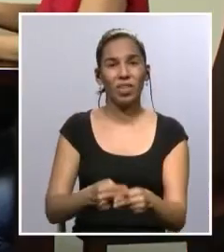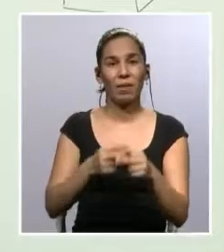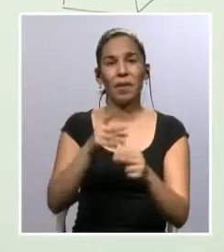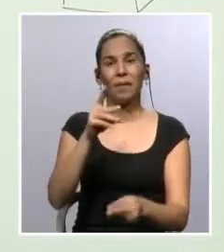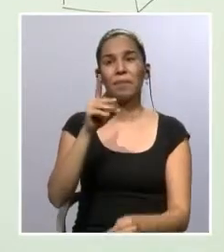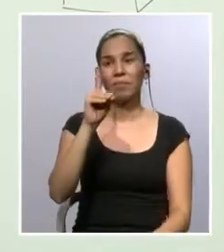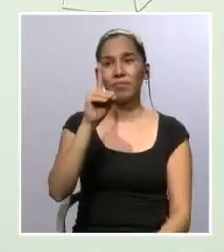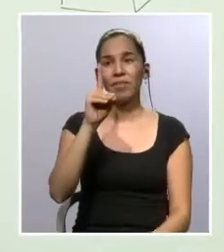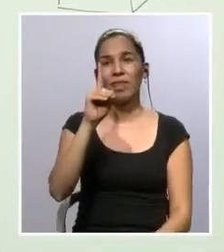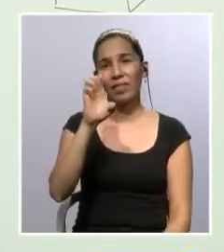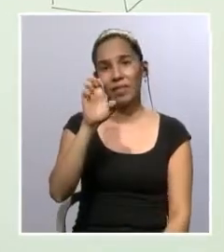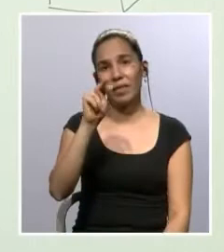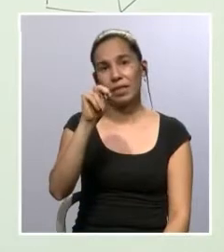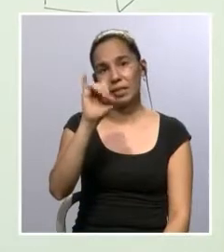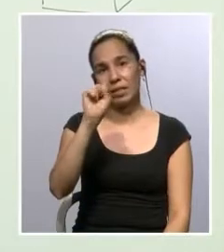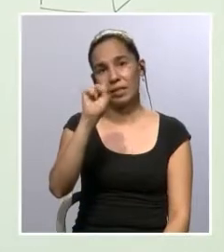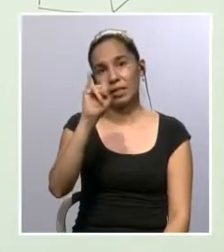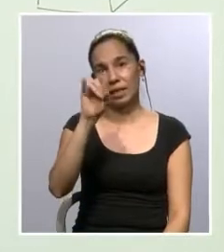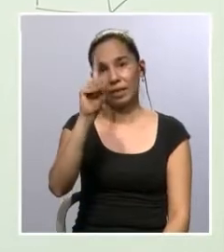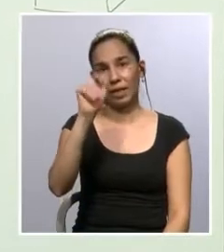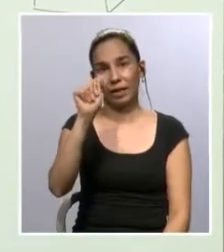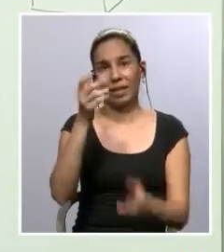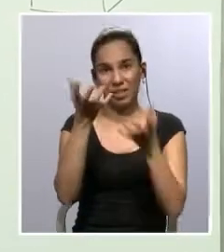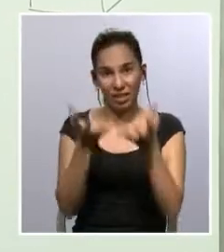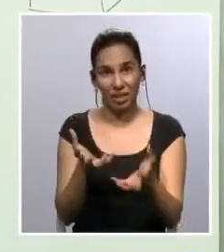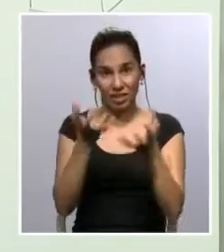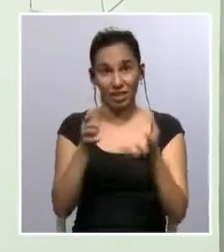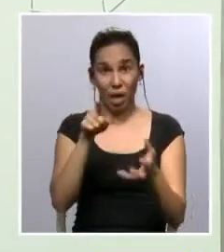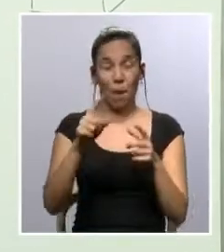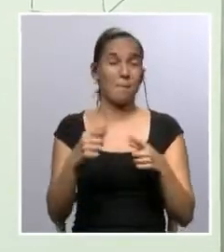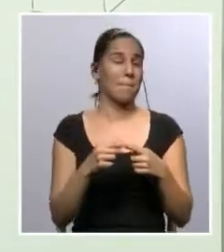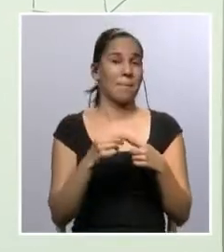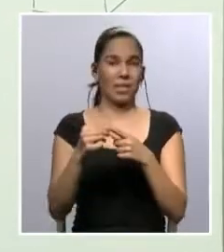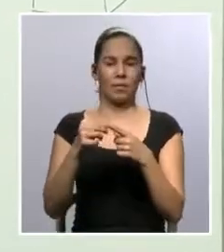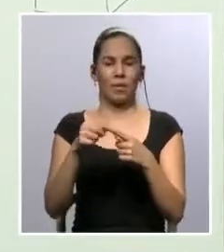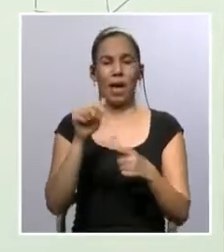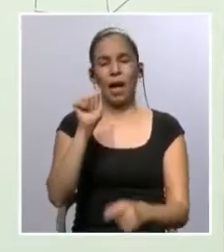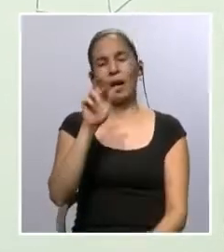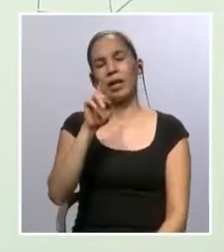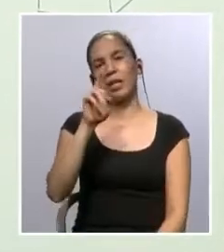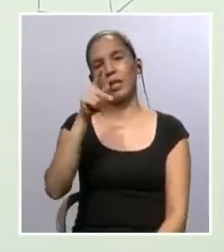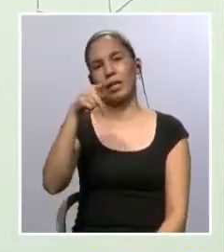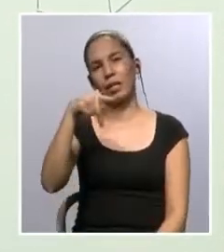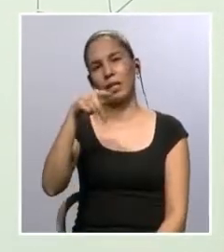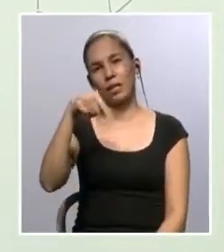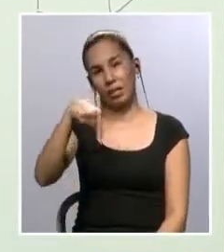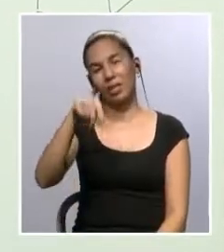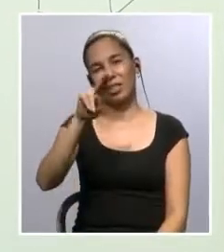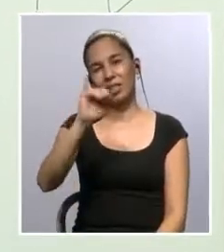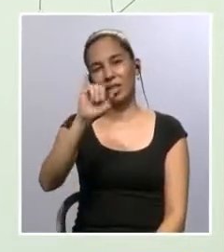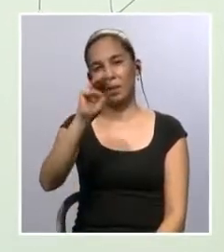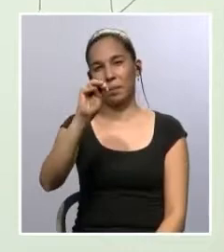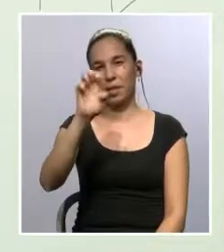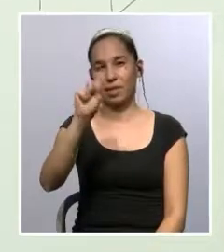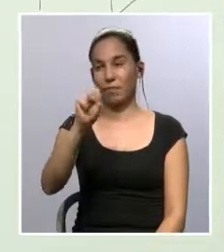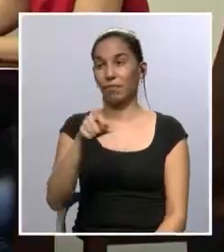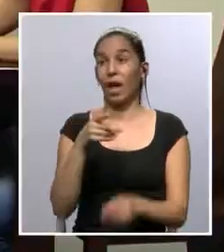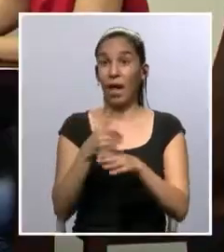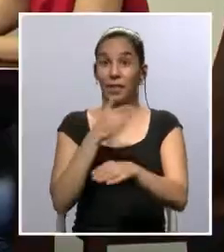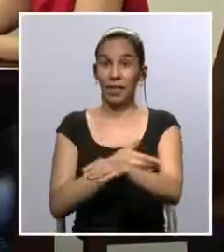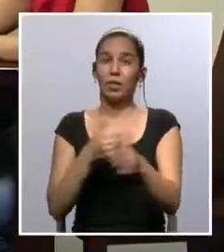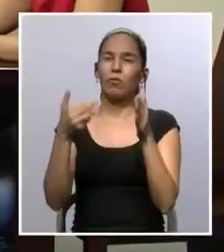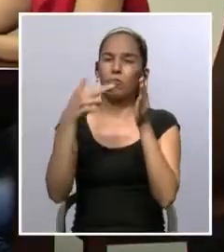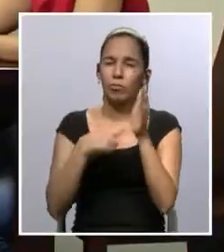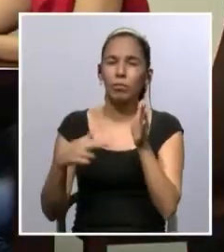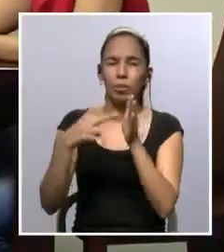el concepto es densidad. Y el principio ya es el principio de Arquímedes. Que nada más para repasar, Rachid, antes de este